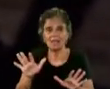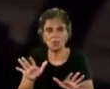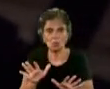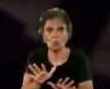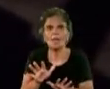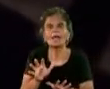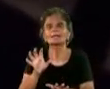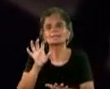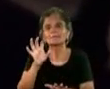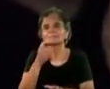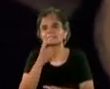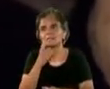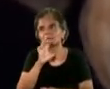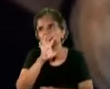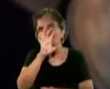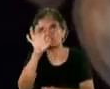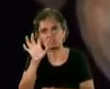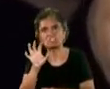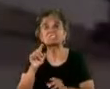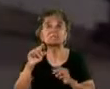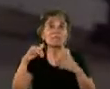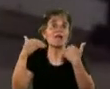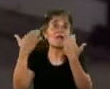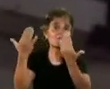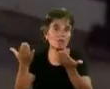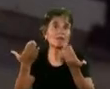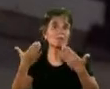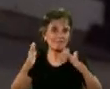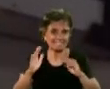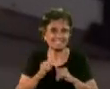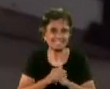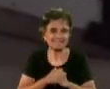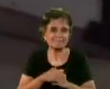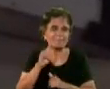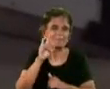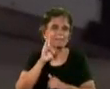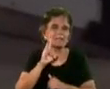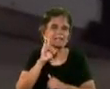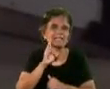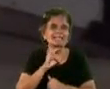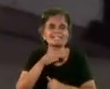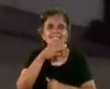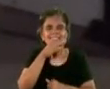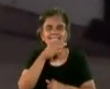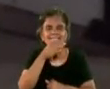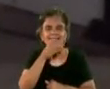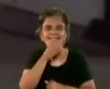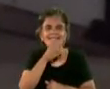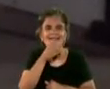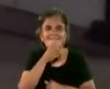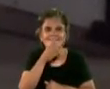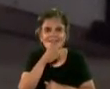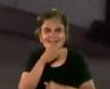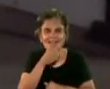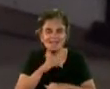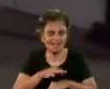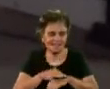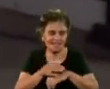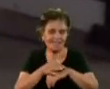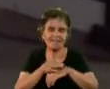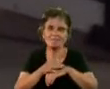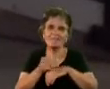del país y, ¿por qué no?, a nivel internacional. La leche de cabra es regeneradora de la piel, es para